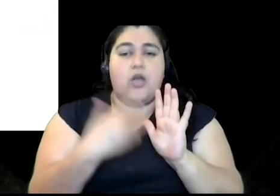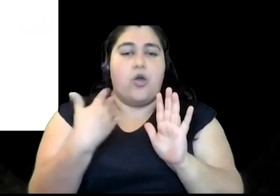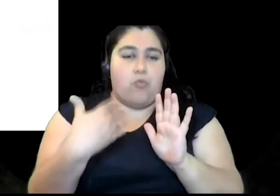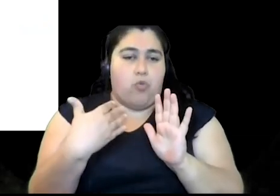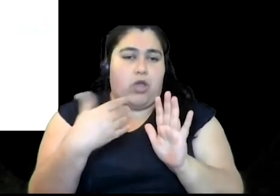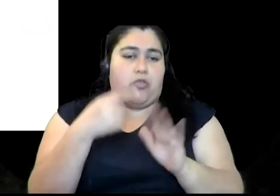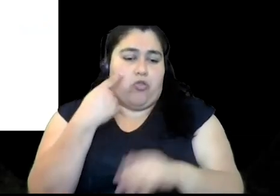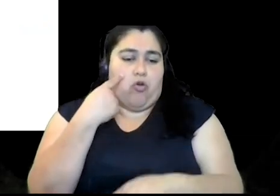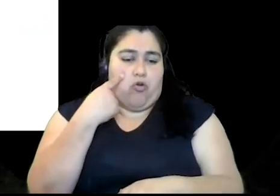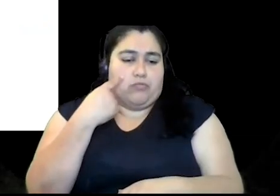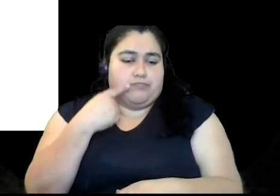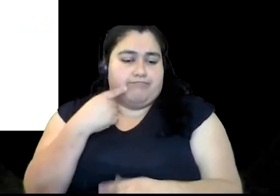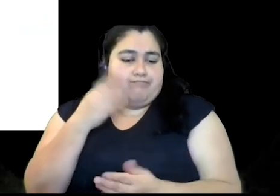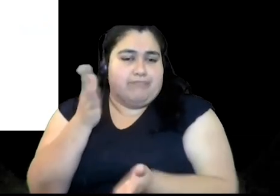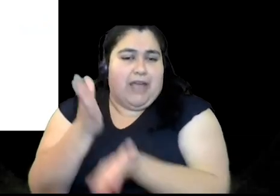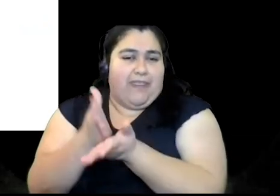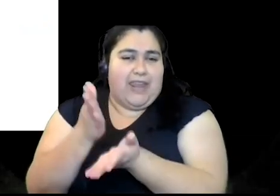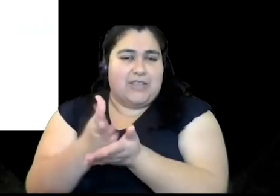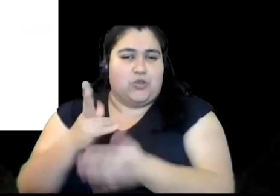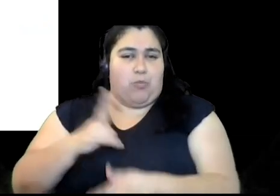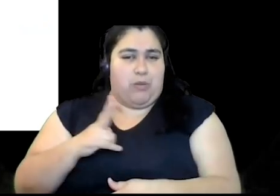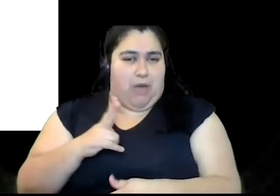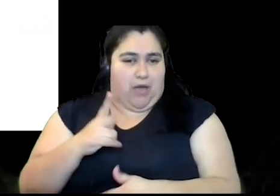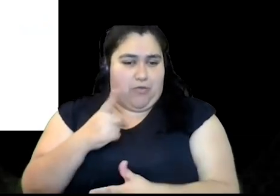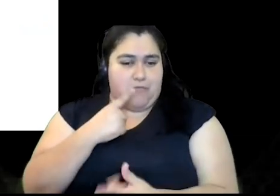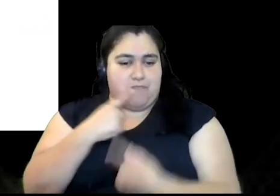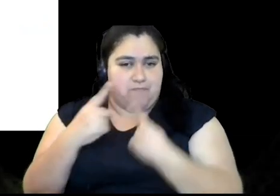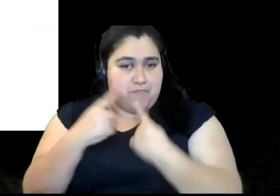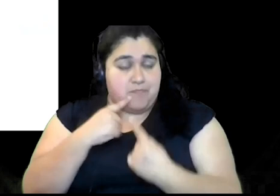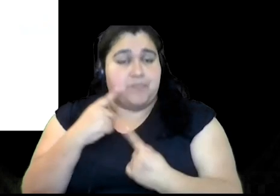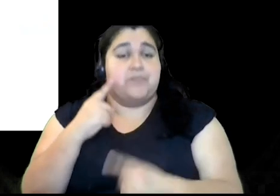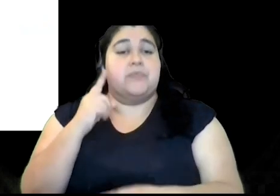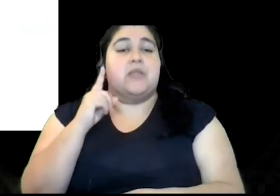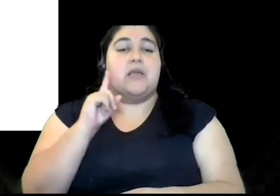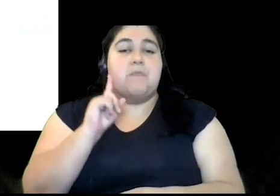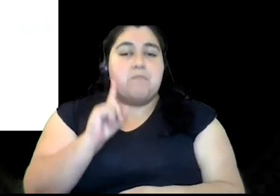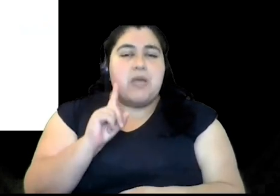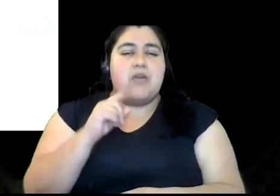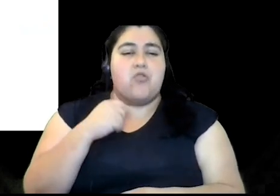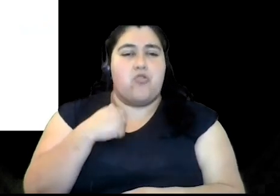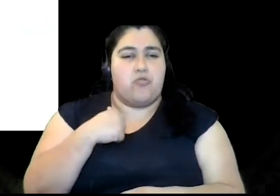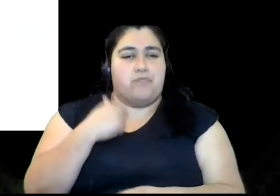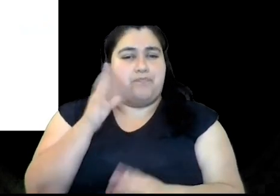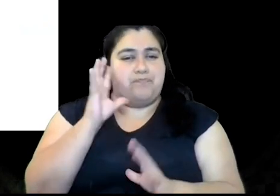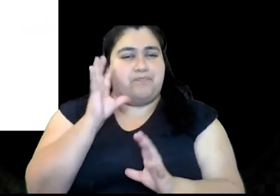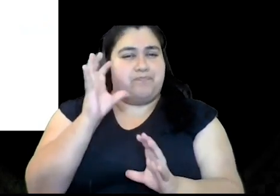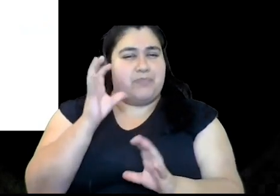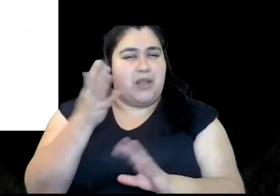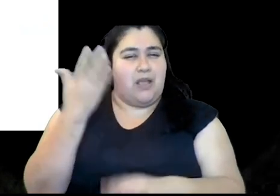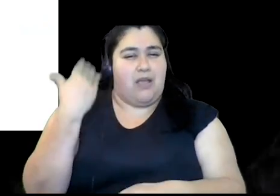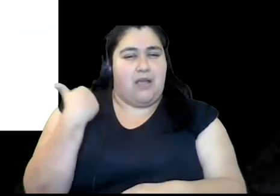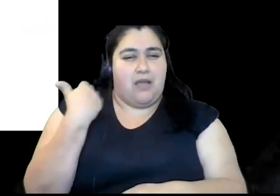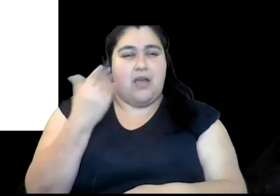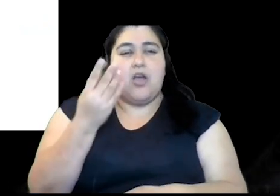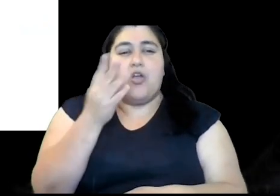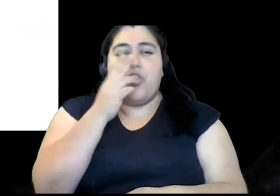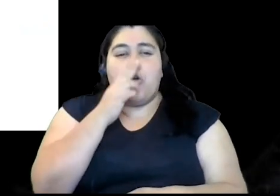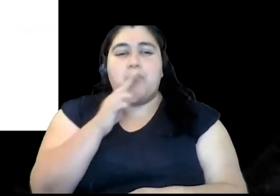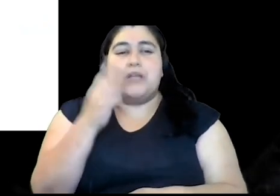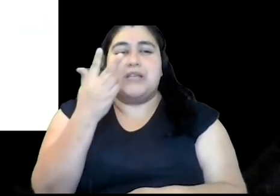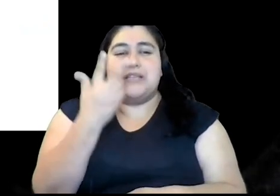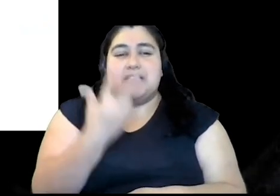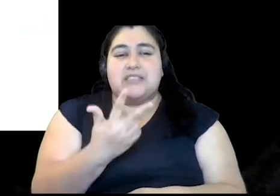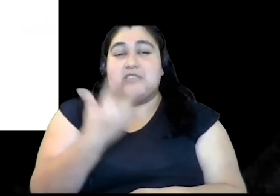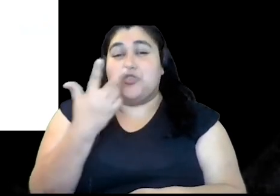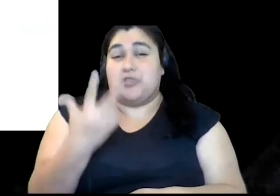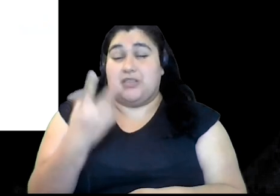al derecho privado. Y acá me pareció que no estaba de más que recuerden que el artículo 2332